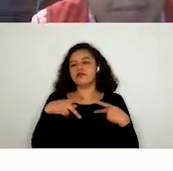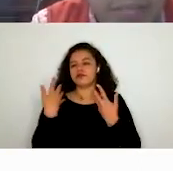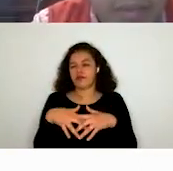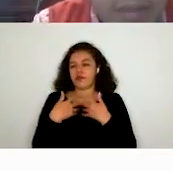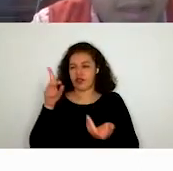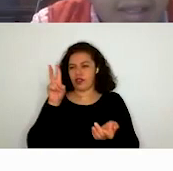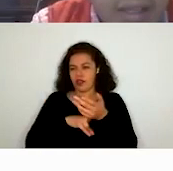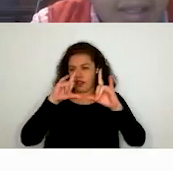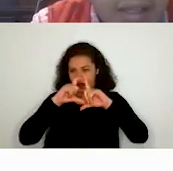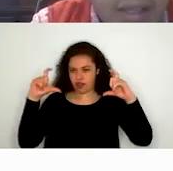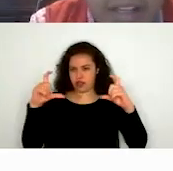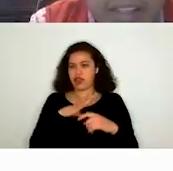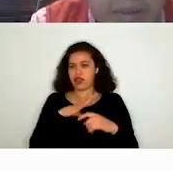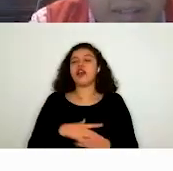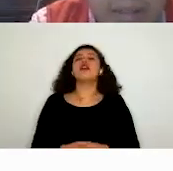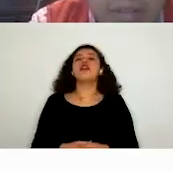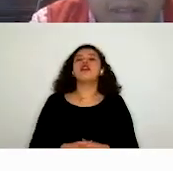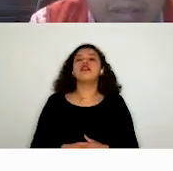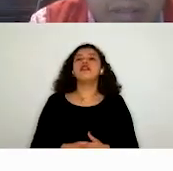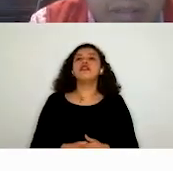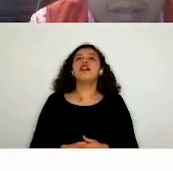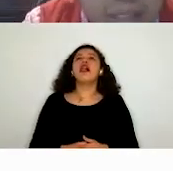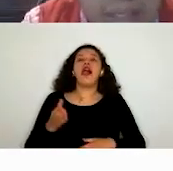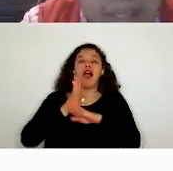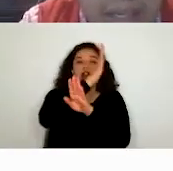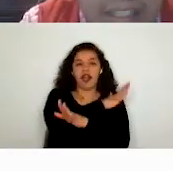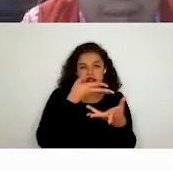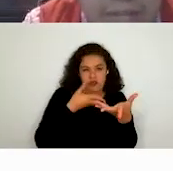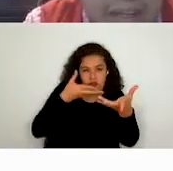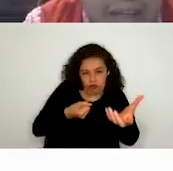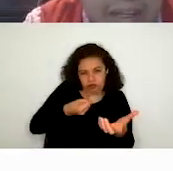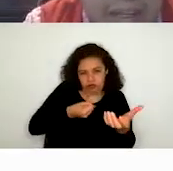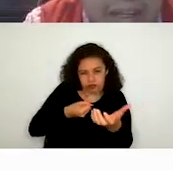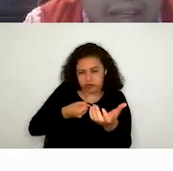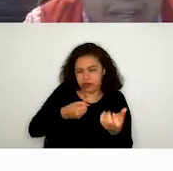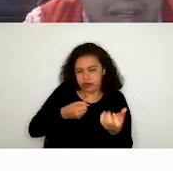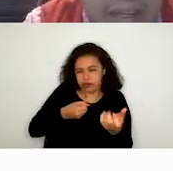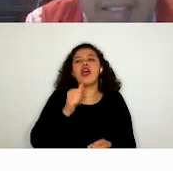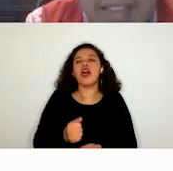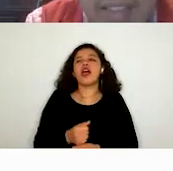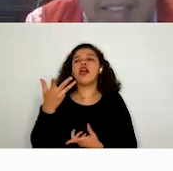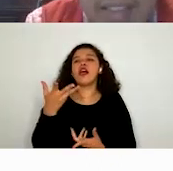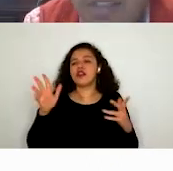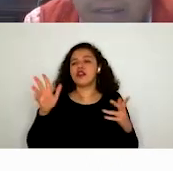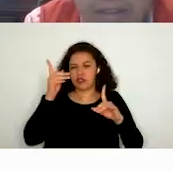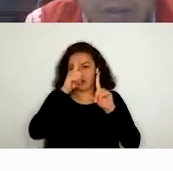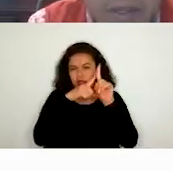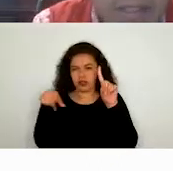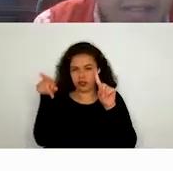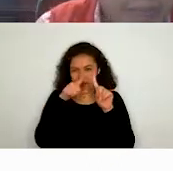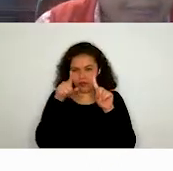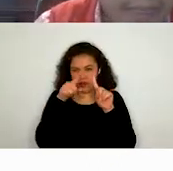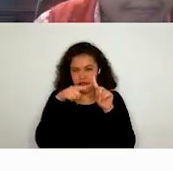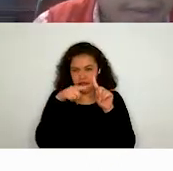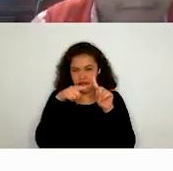etiqueta, que estos no hayan sido activados, que se verifiquen las condiciones de las ruedas en el caso de los extintores móviles,